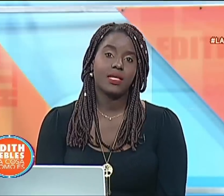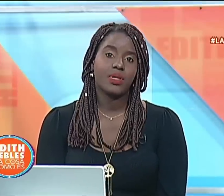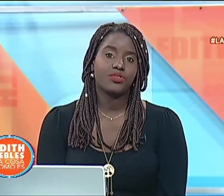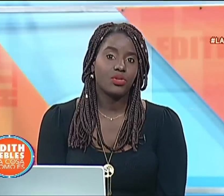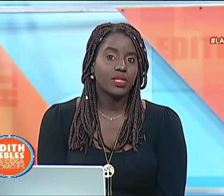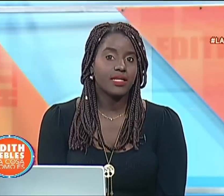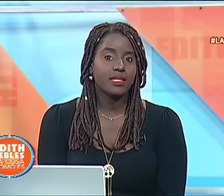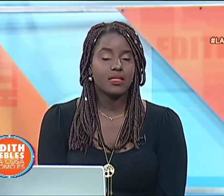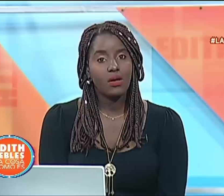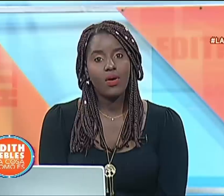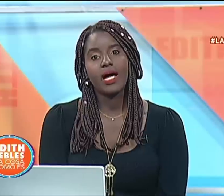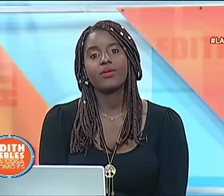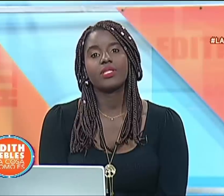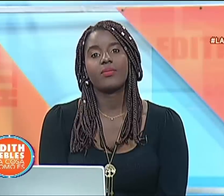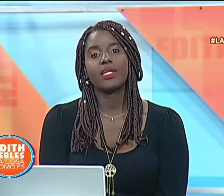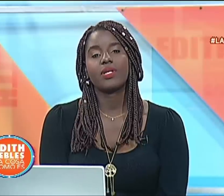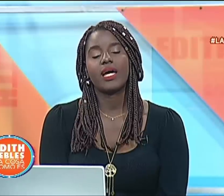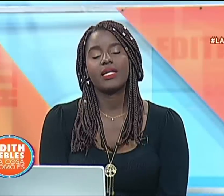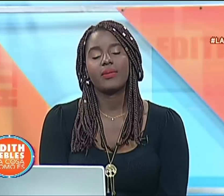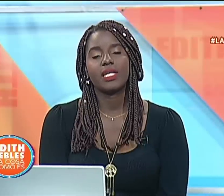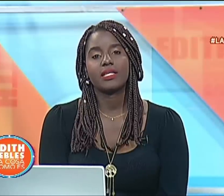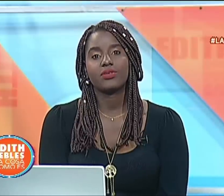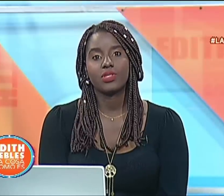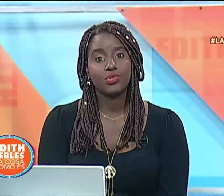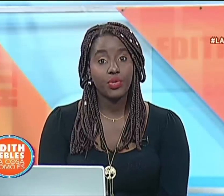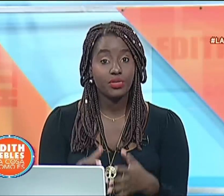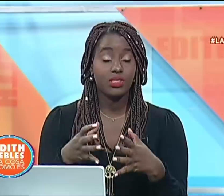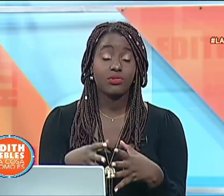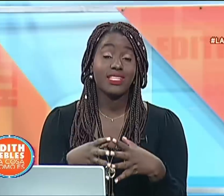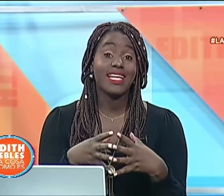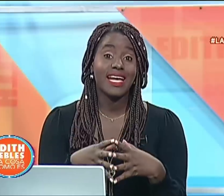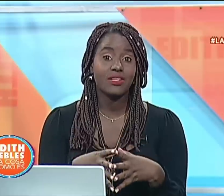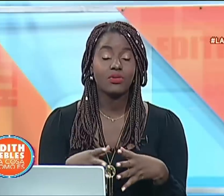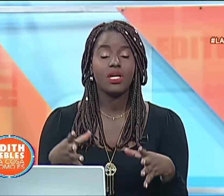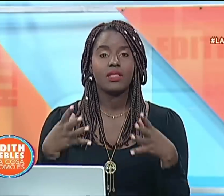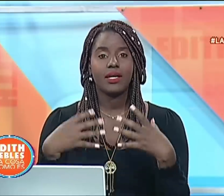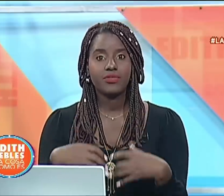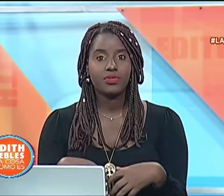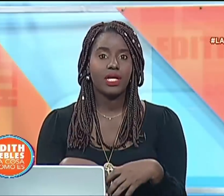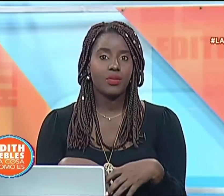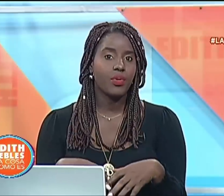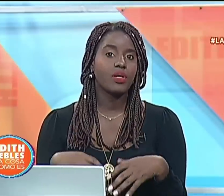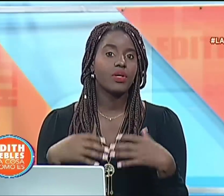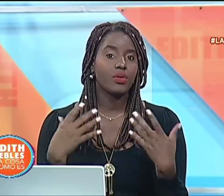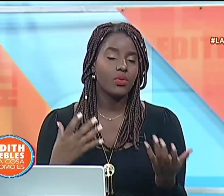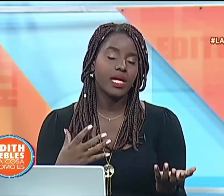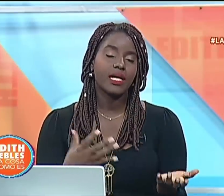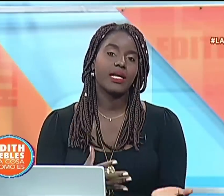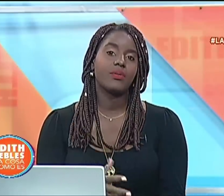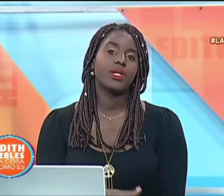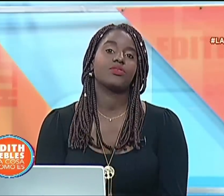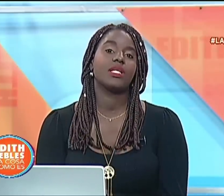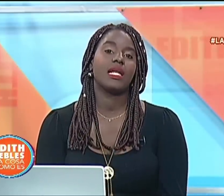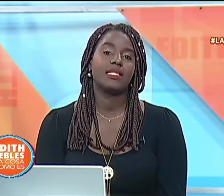de prisión de hasta 5 años y también una inhabilitación de sus puestos. Eso es en el caso de que funcionarios públicos incurran en